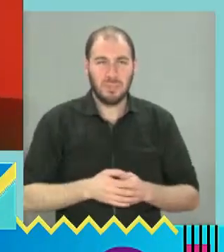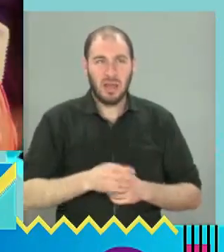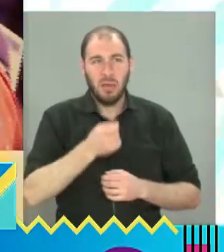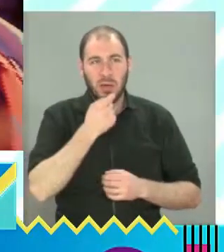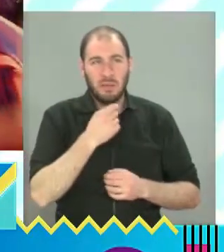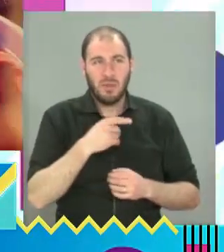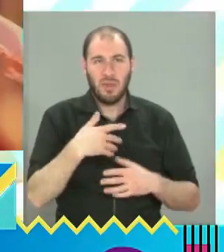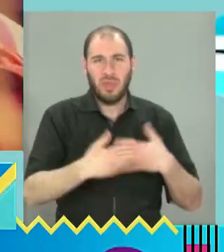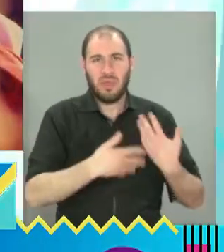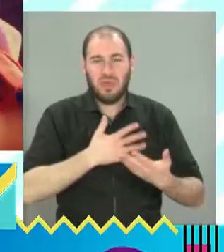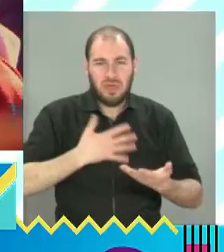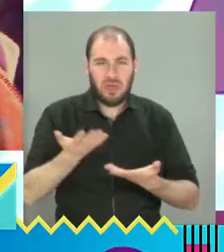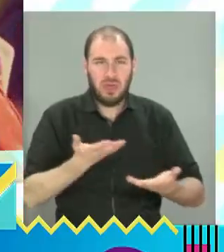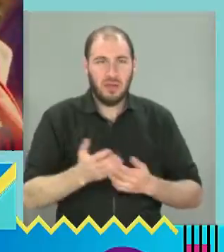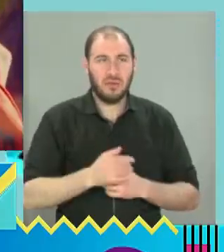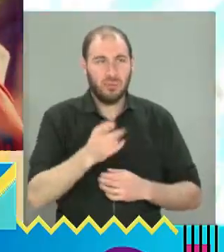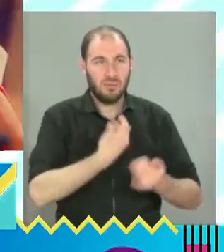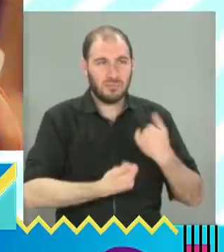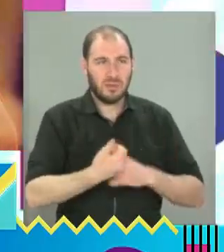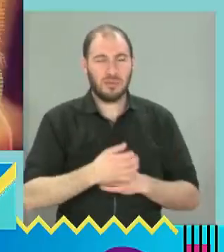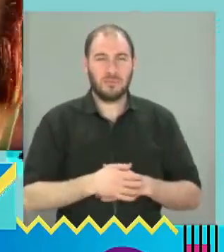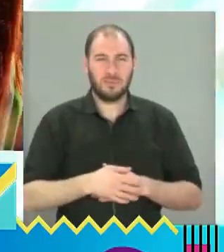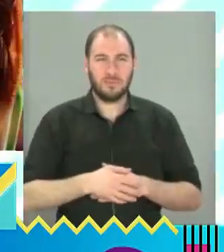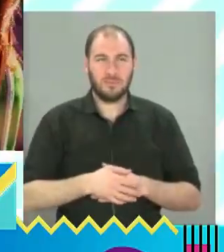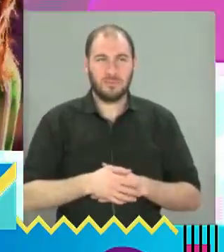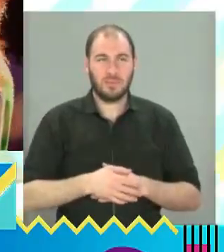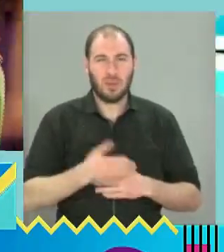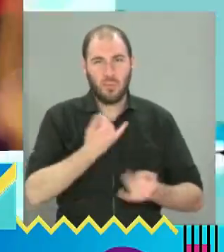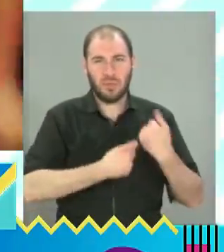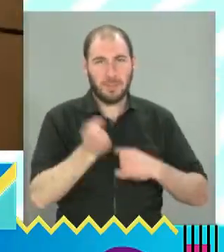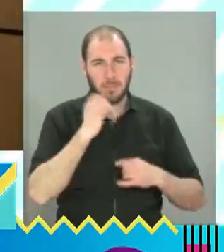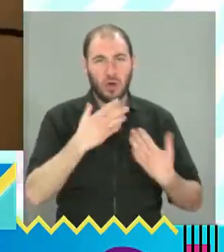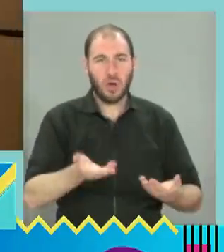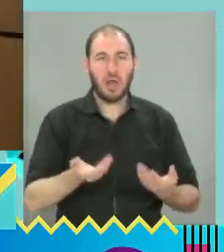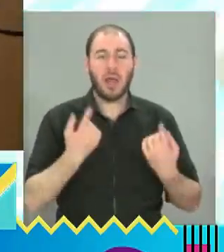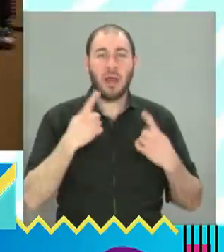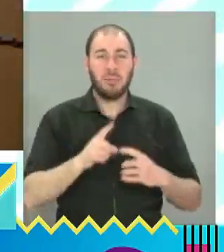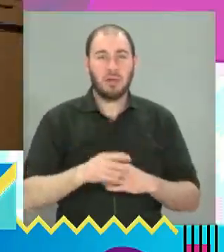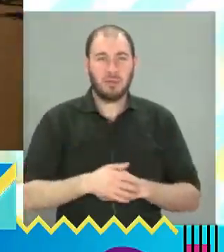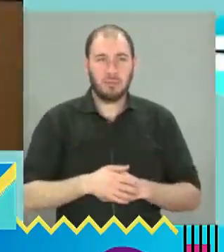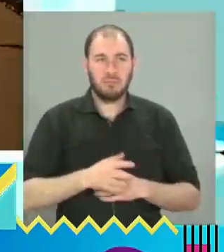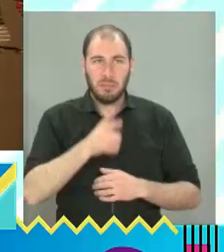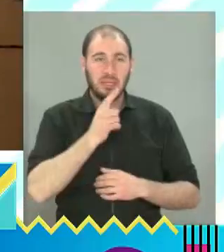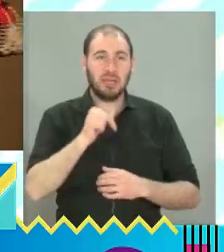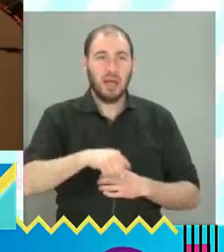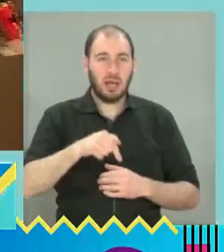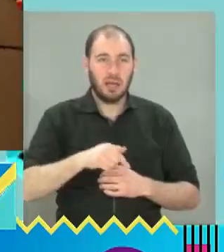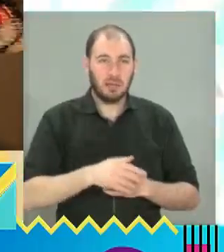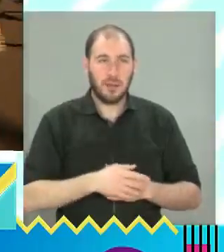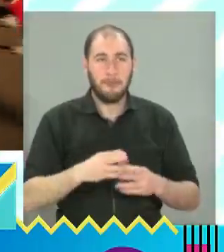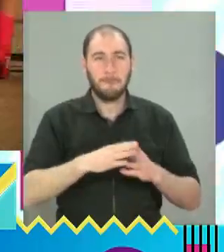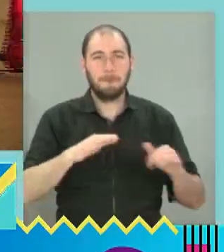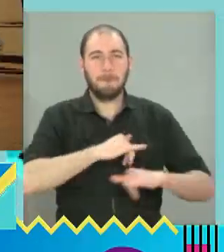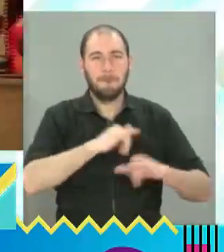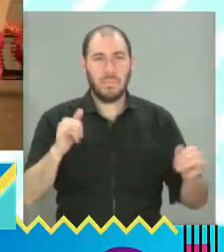es sensacionalismo, por ahí ustedes me van a poder explicar un poco mejor. Pero yo creo que incluso acá, ante los